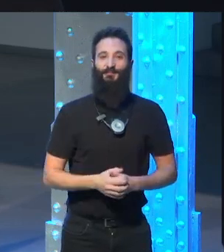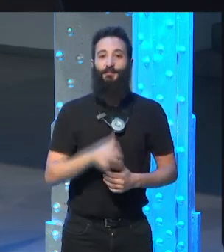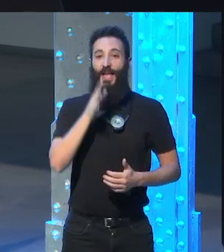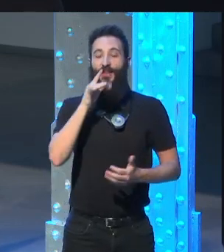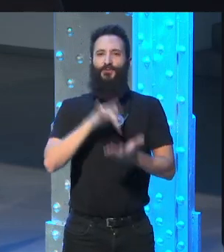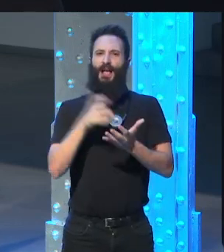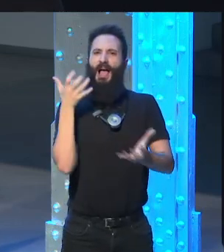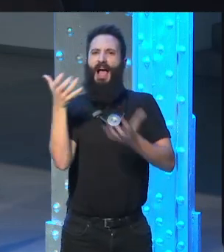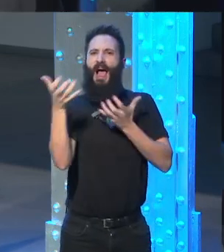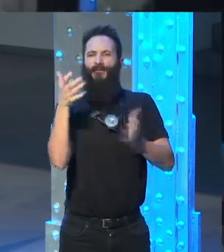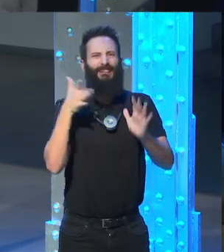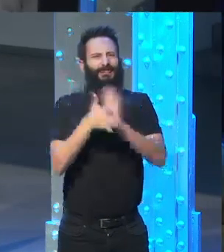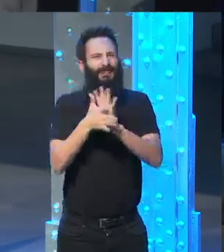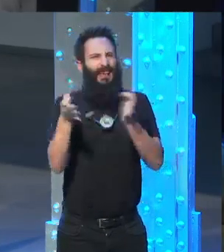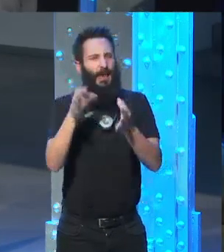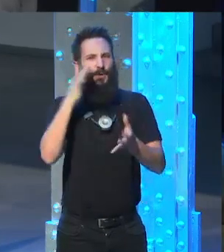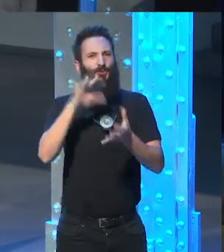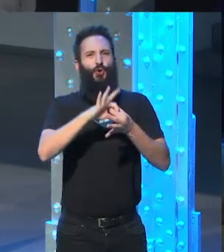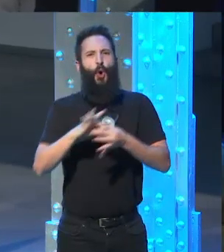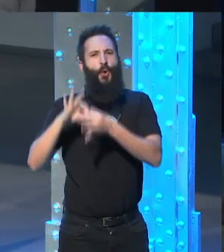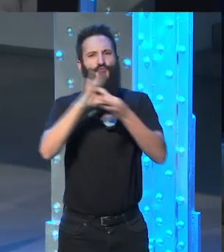obra en qué consiste? ¿Cómo envío? ¿Cómo es?